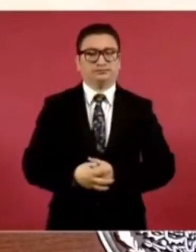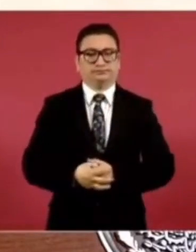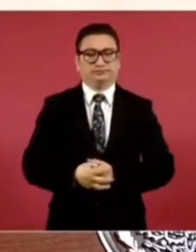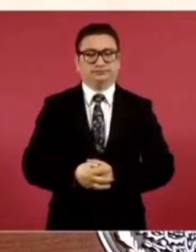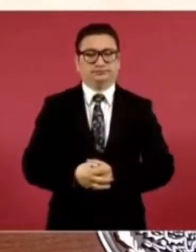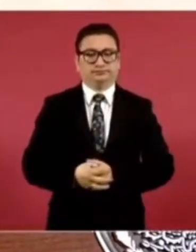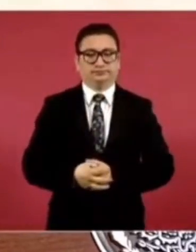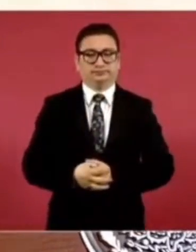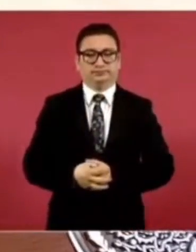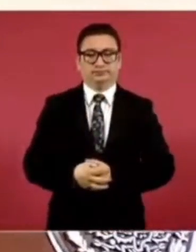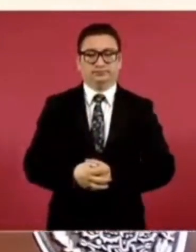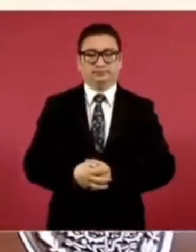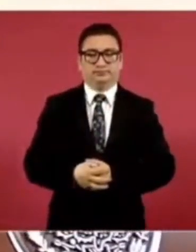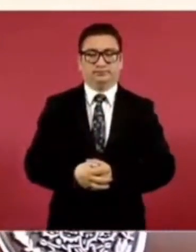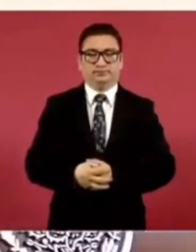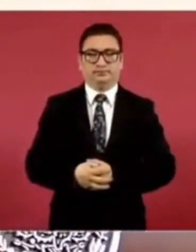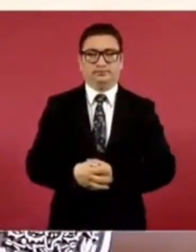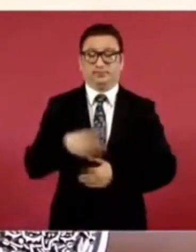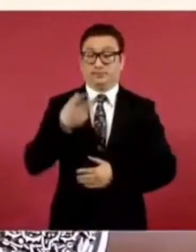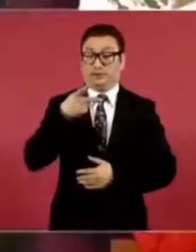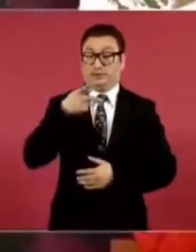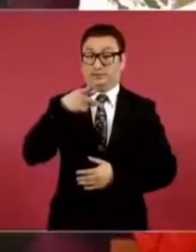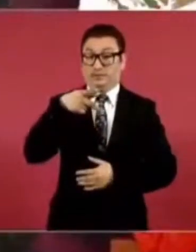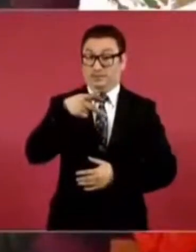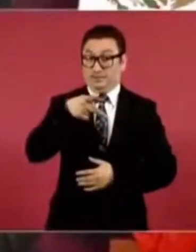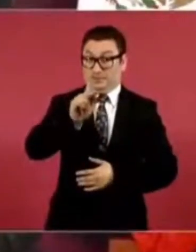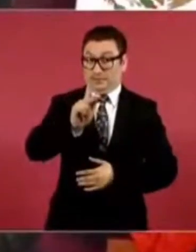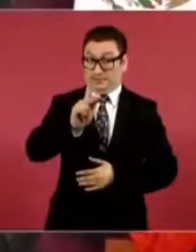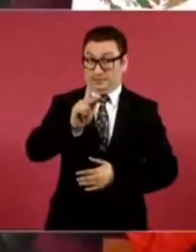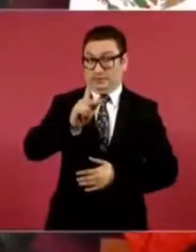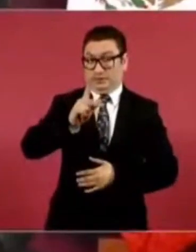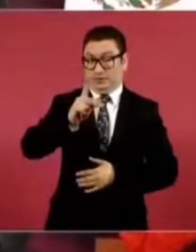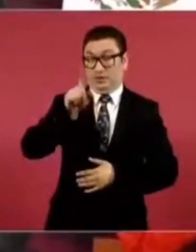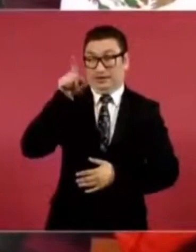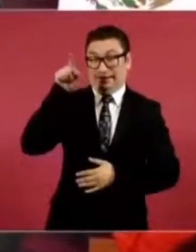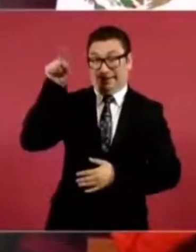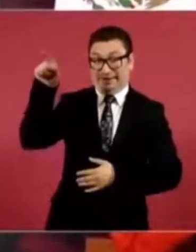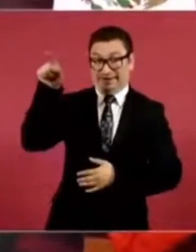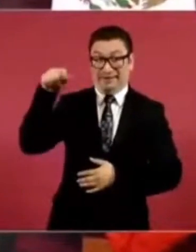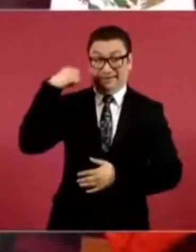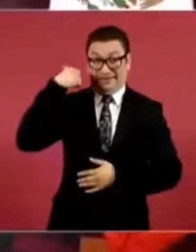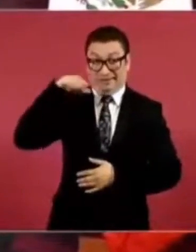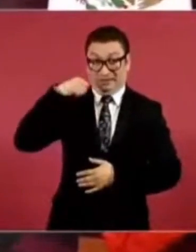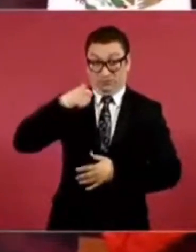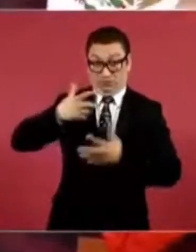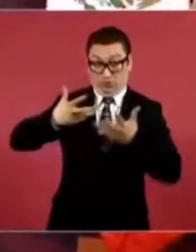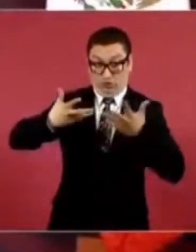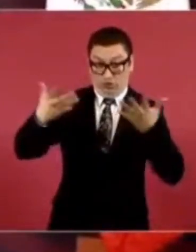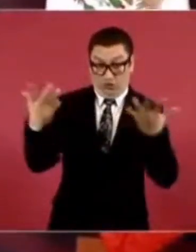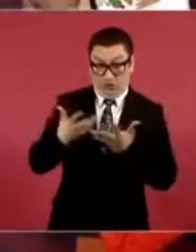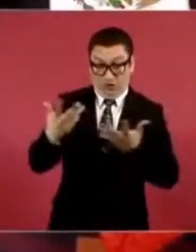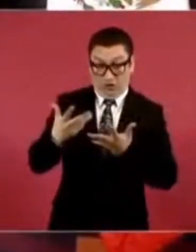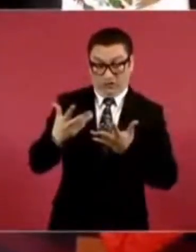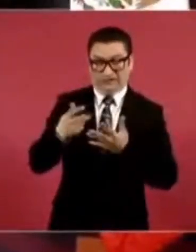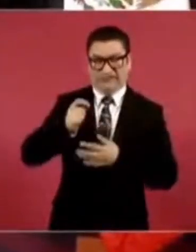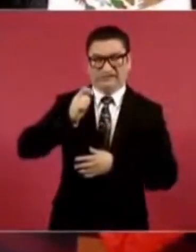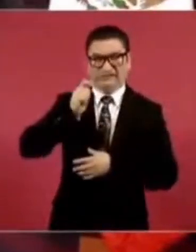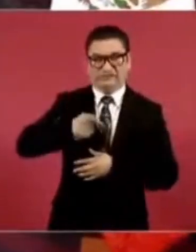pero lo que estamos haciendo en Acapulco es un